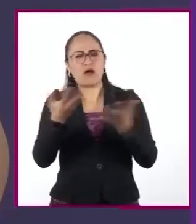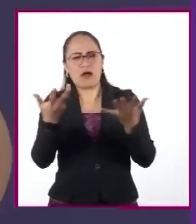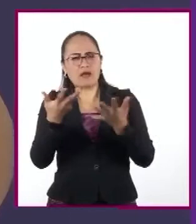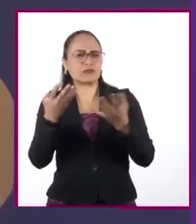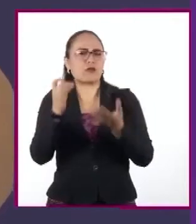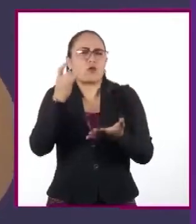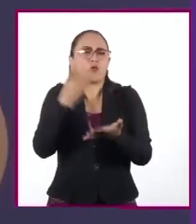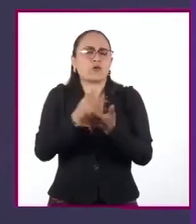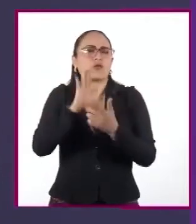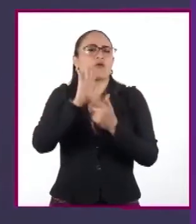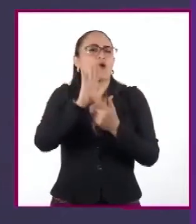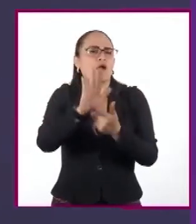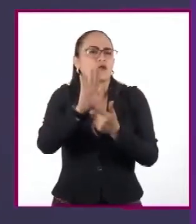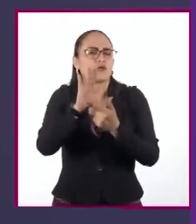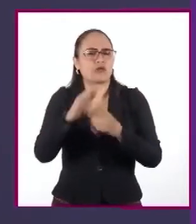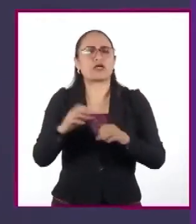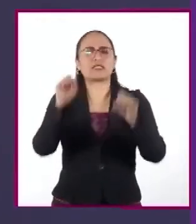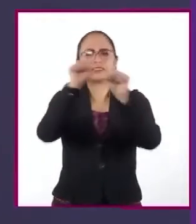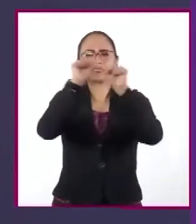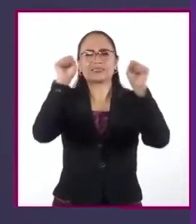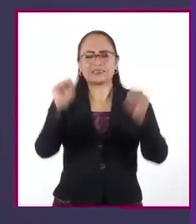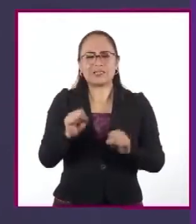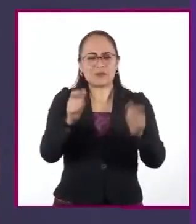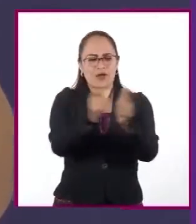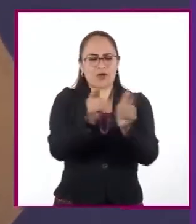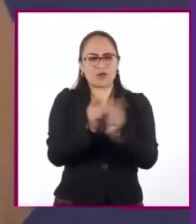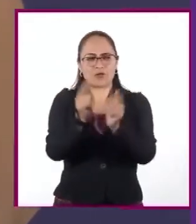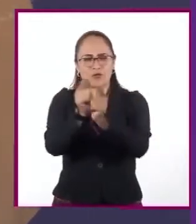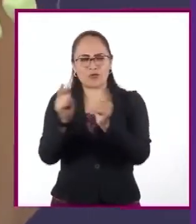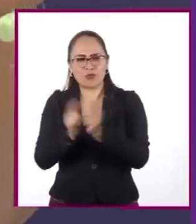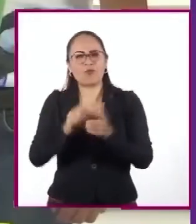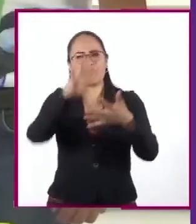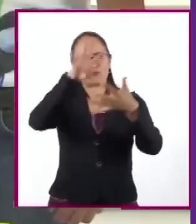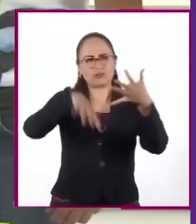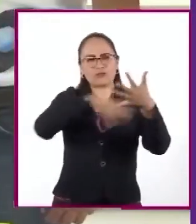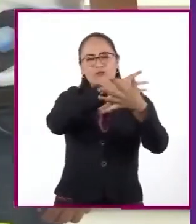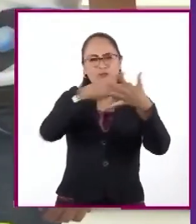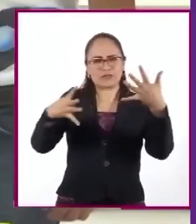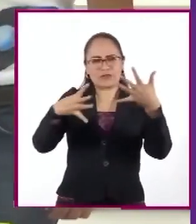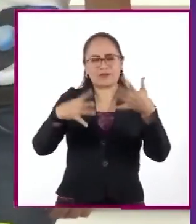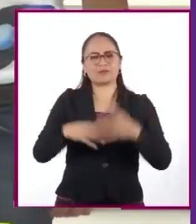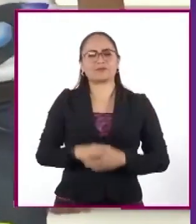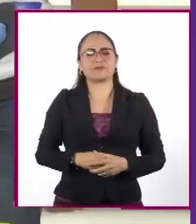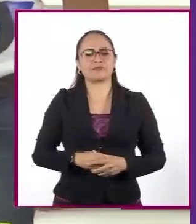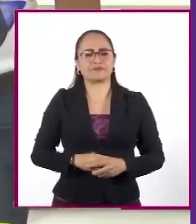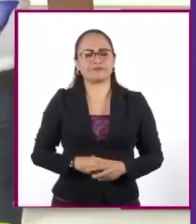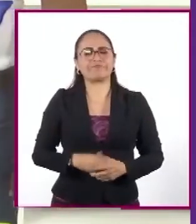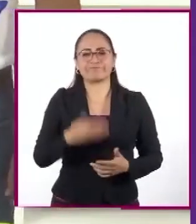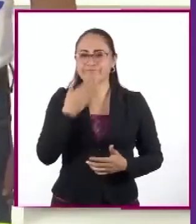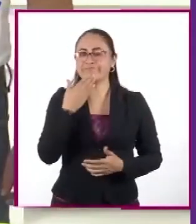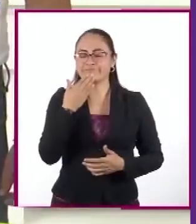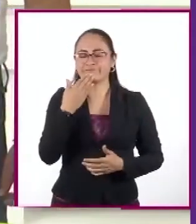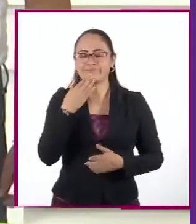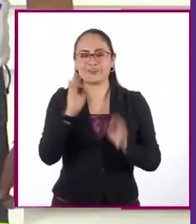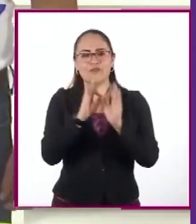sesión. El sistema de clasificación de la tabla periódica. Muy bien, tenemos nuestro primer